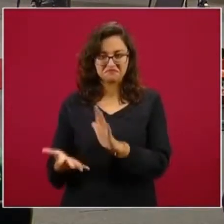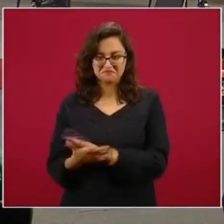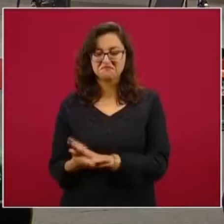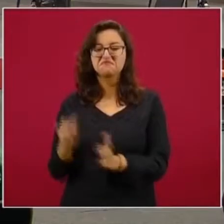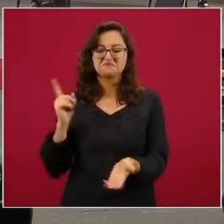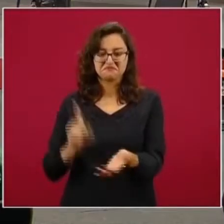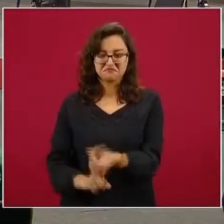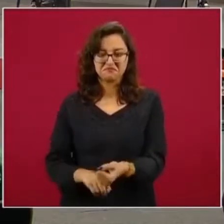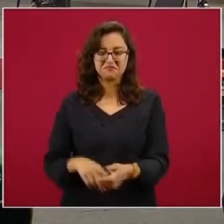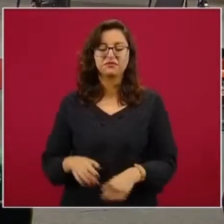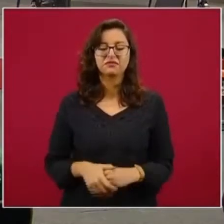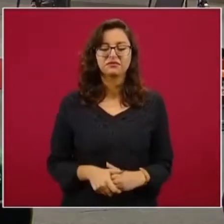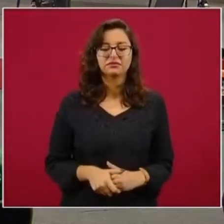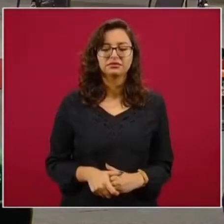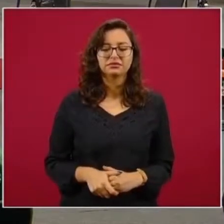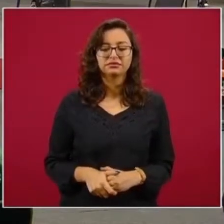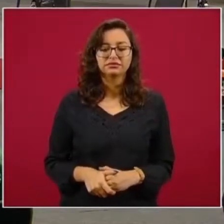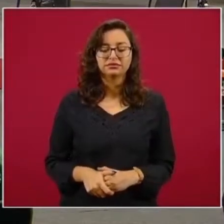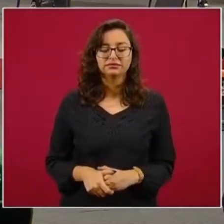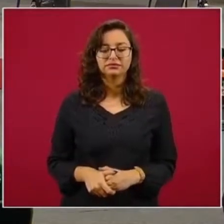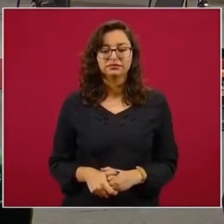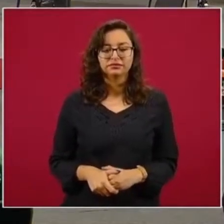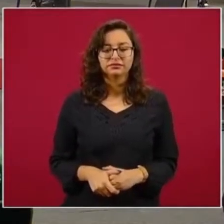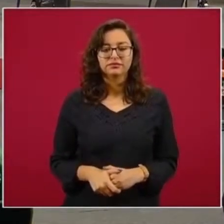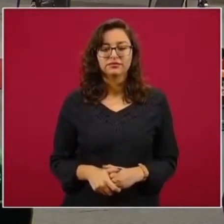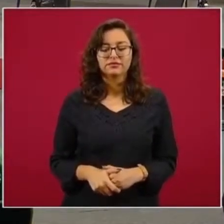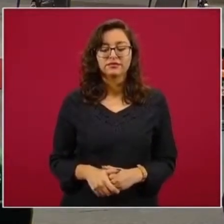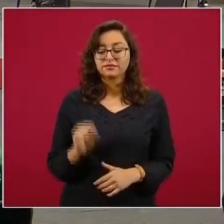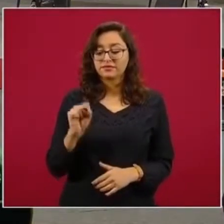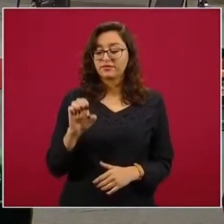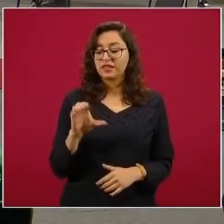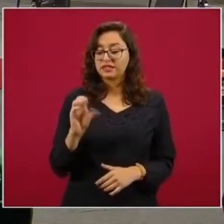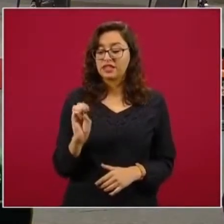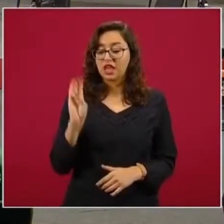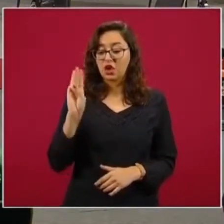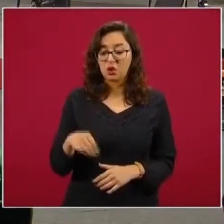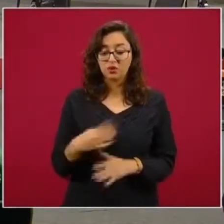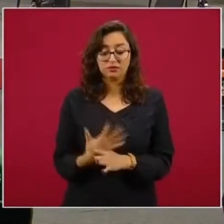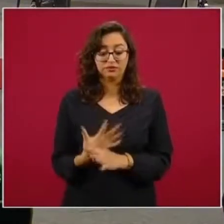Según el último registro de la Secretaría de Economía, hay